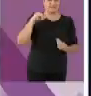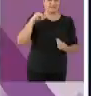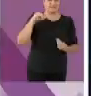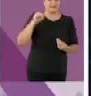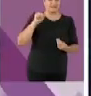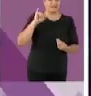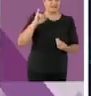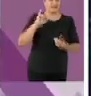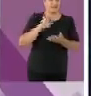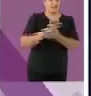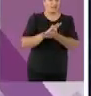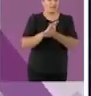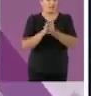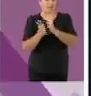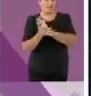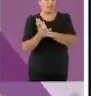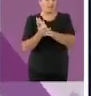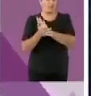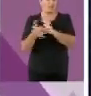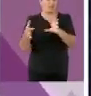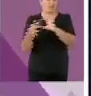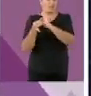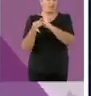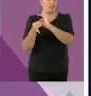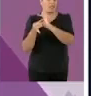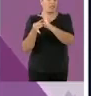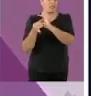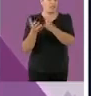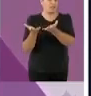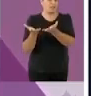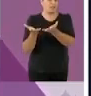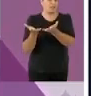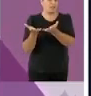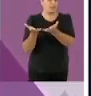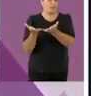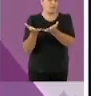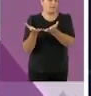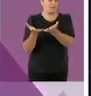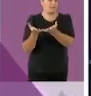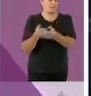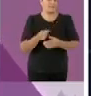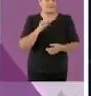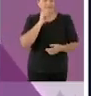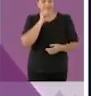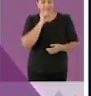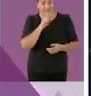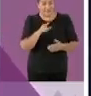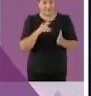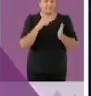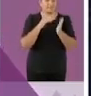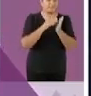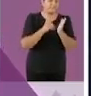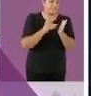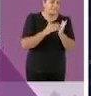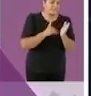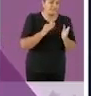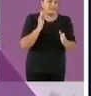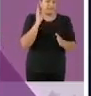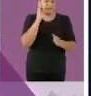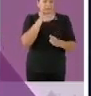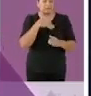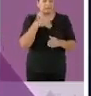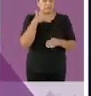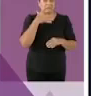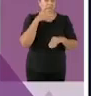coche se pega en la en la rodilla con la puerta del coche entonces en durante el debate un Nixon que aparentaba no haberse